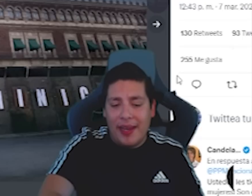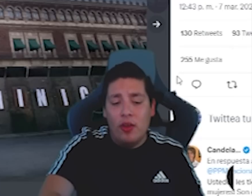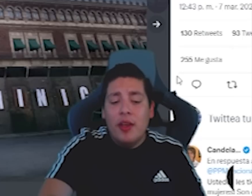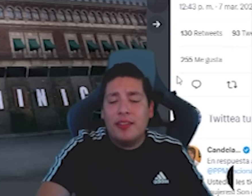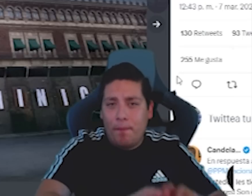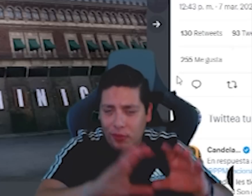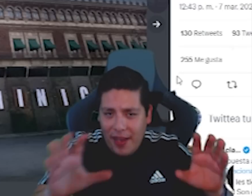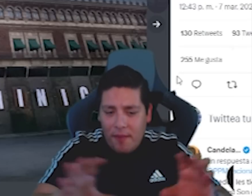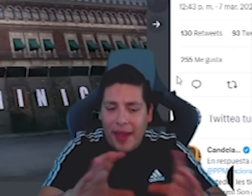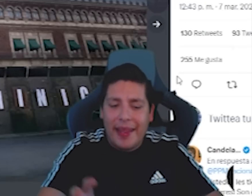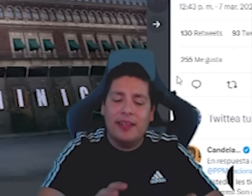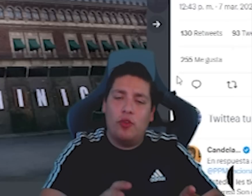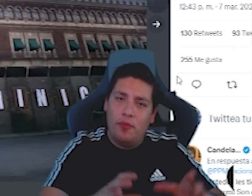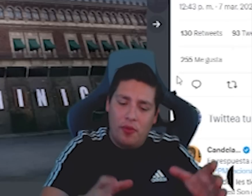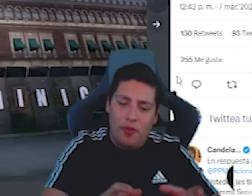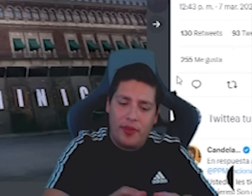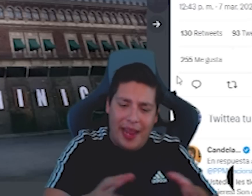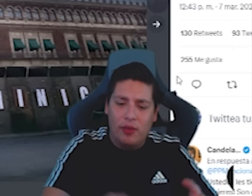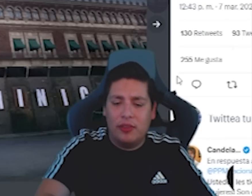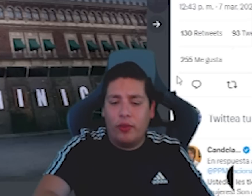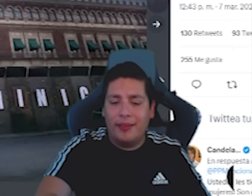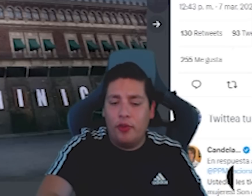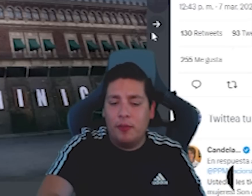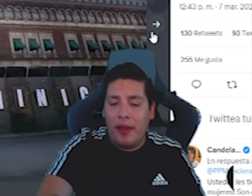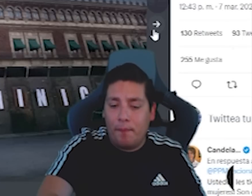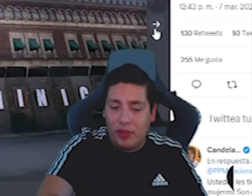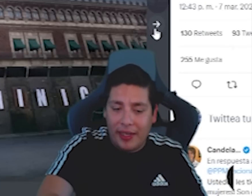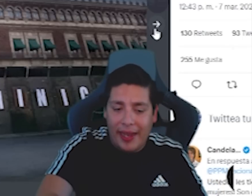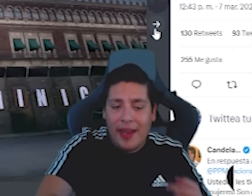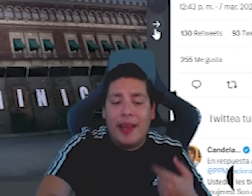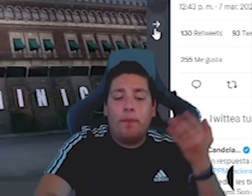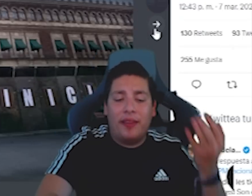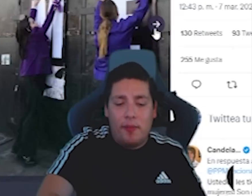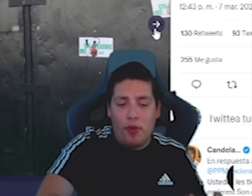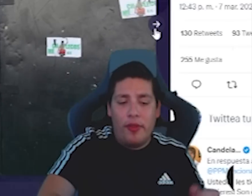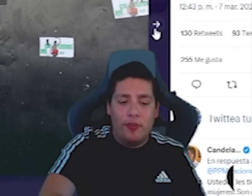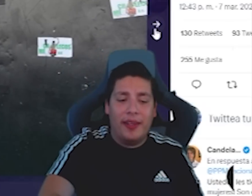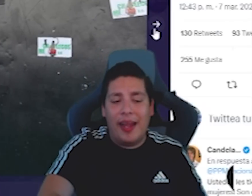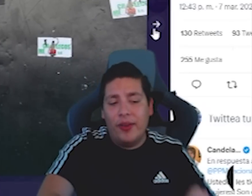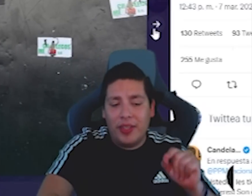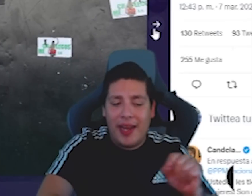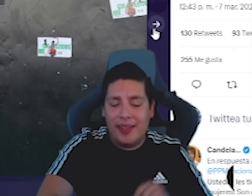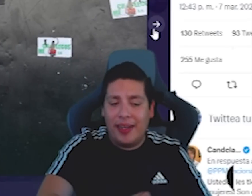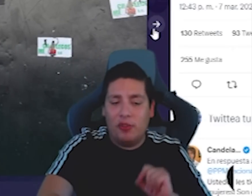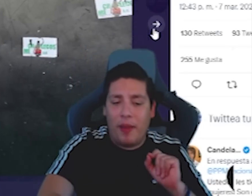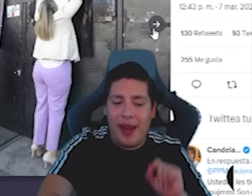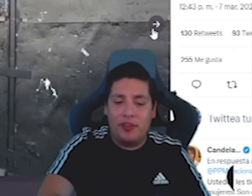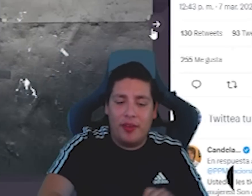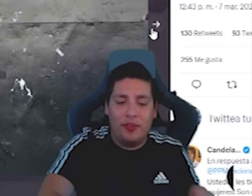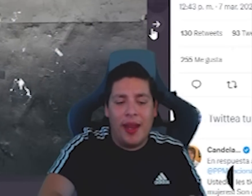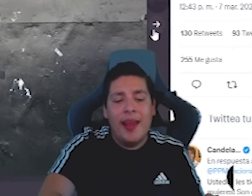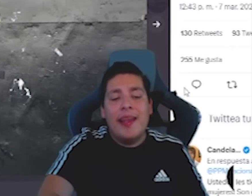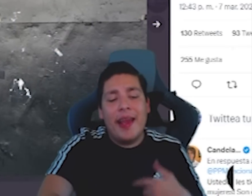Zócalo capitalino, se pusieron vallas como ya en otras ocasiones para proteger el patrimonio de los mexicanos, en este